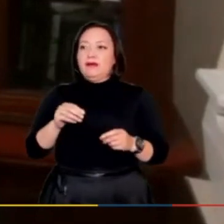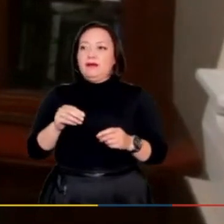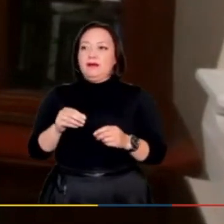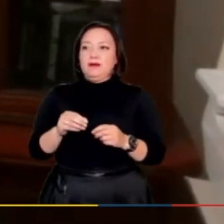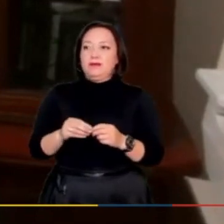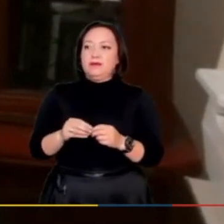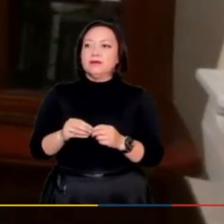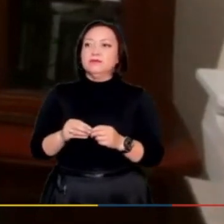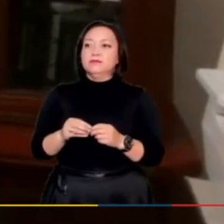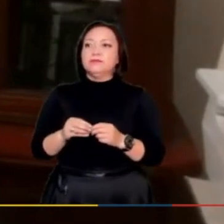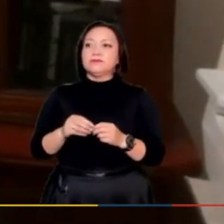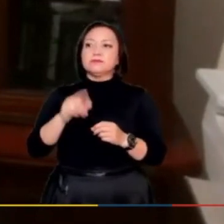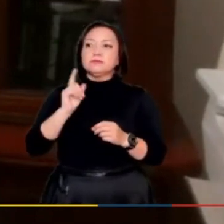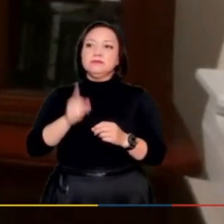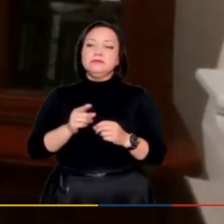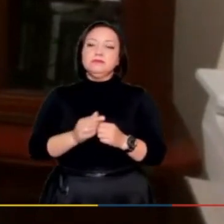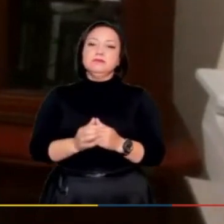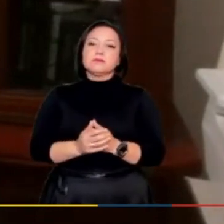a que